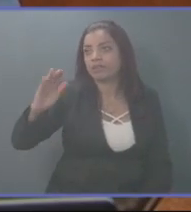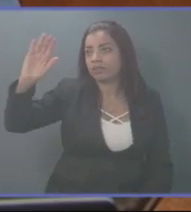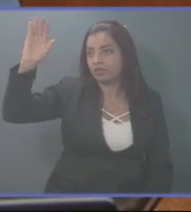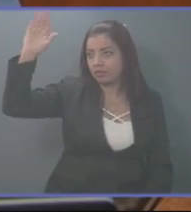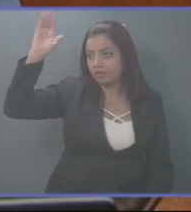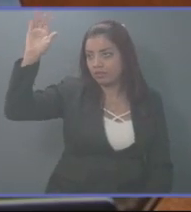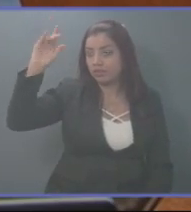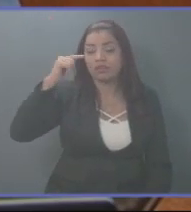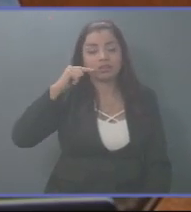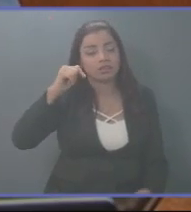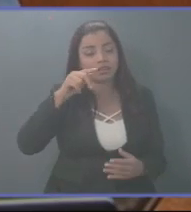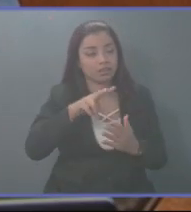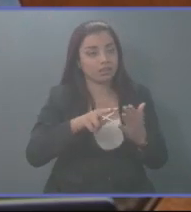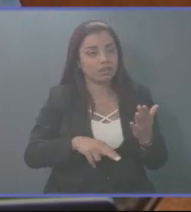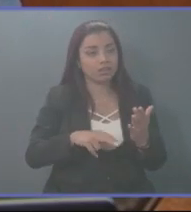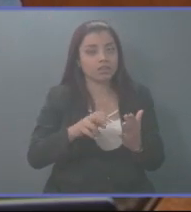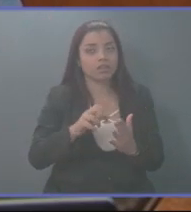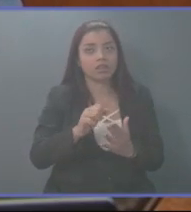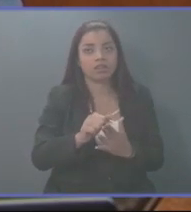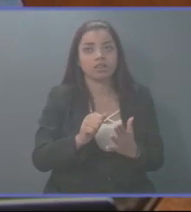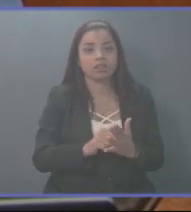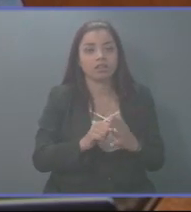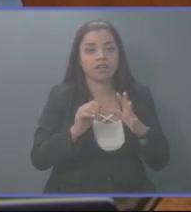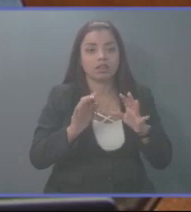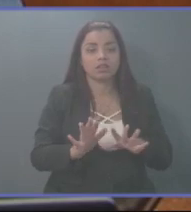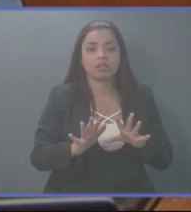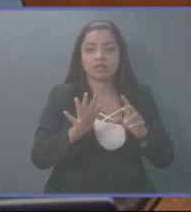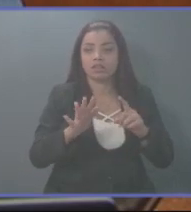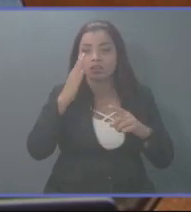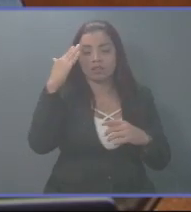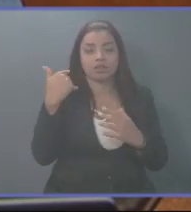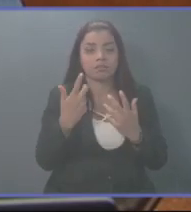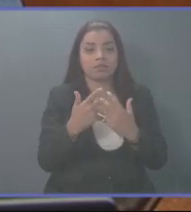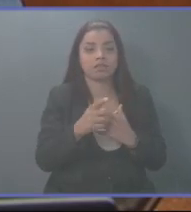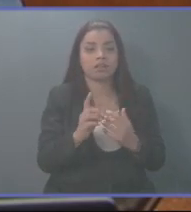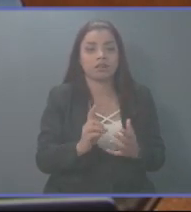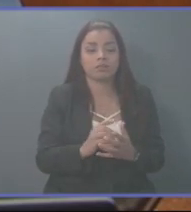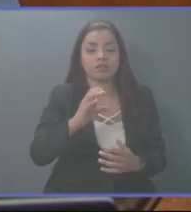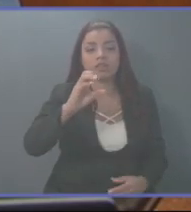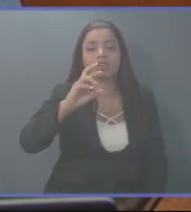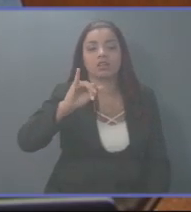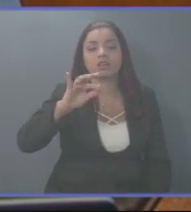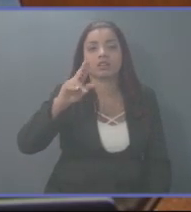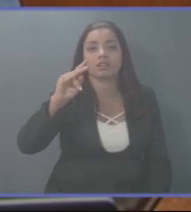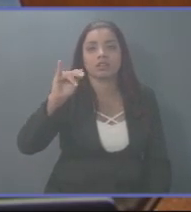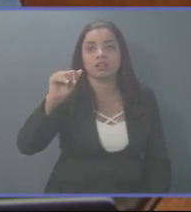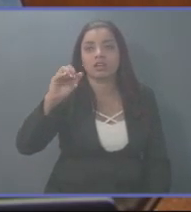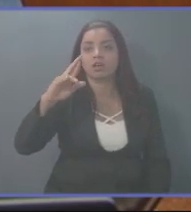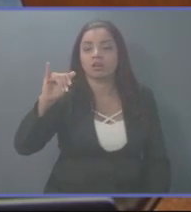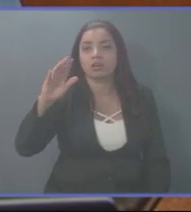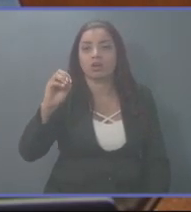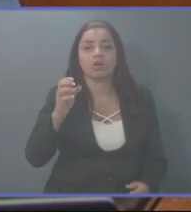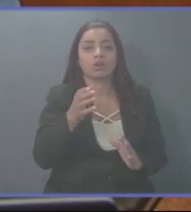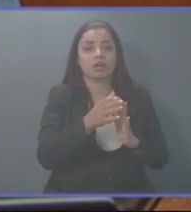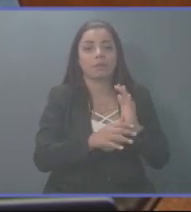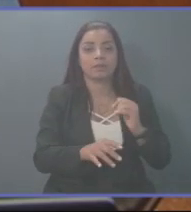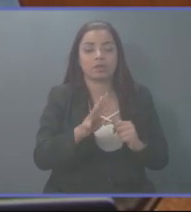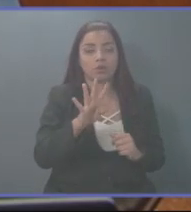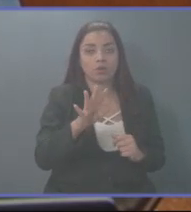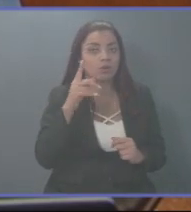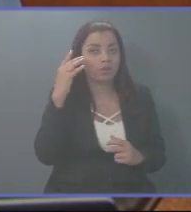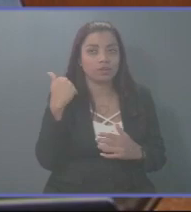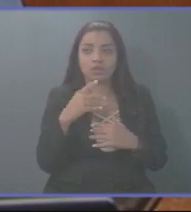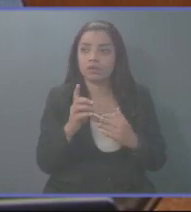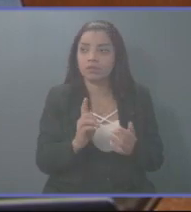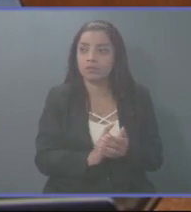uso de la palabra en la lectura del decreto a la colega diputada Cristina Cornejo. Nos quedamos en el capítulo 4,